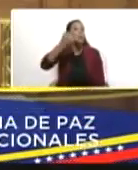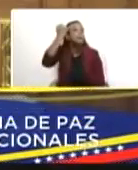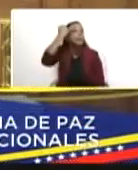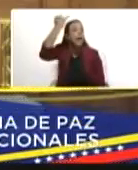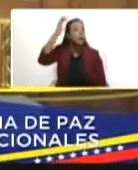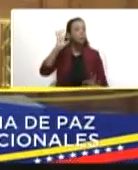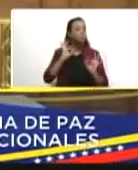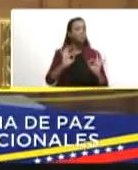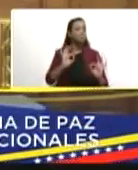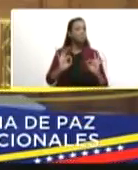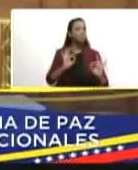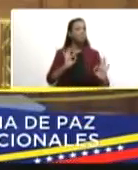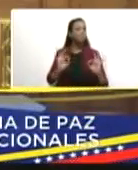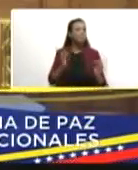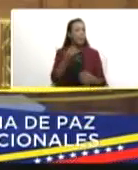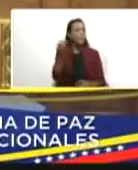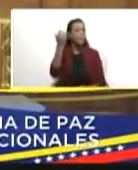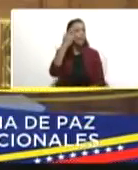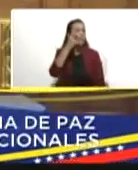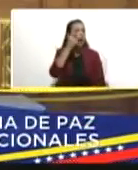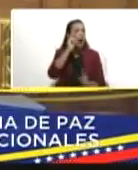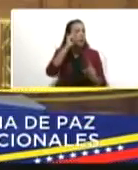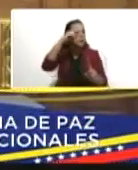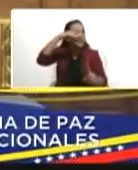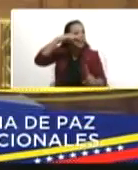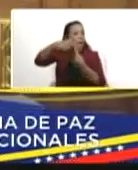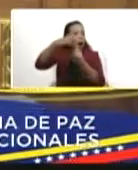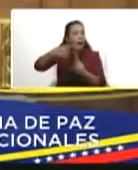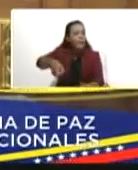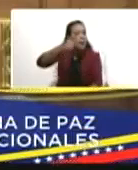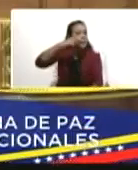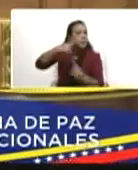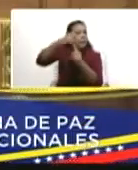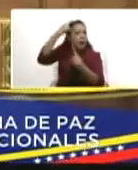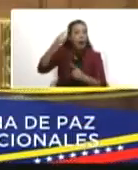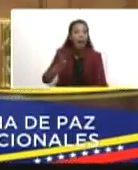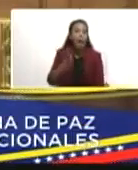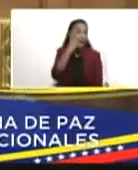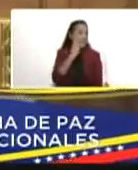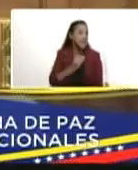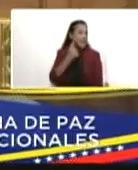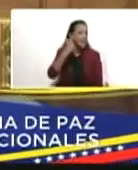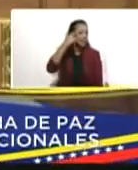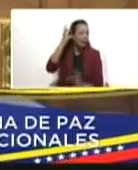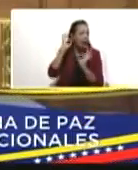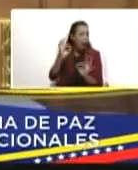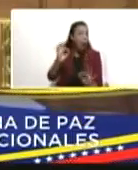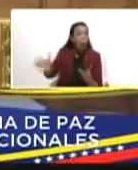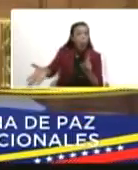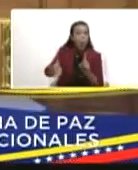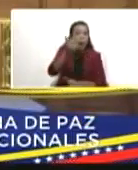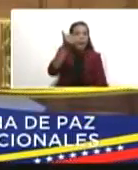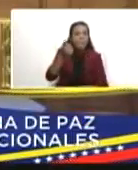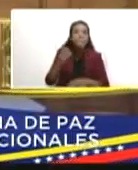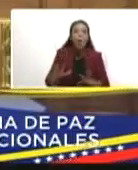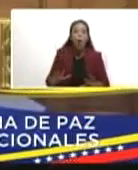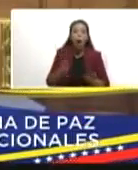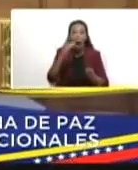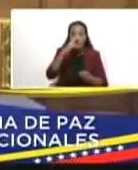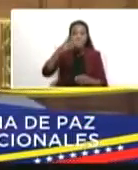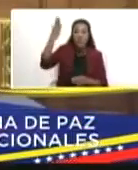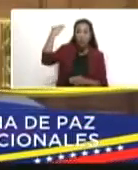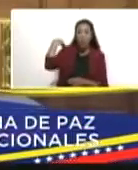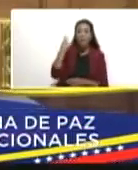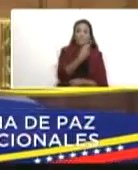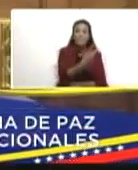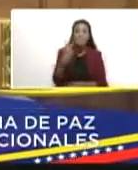inteligente Audaz justa y experimentada logramos el pasado